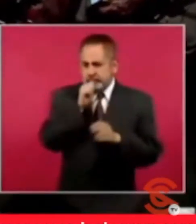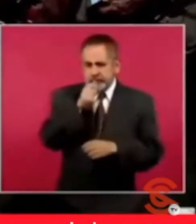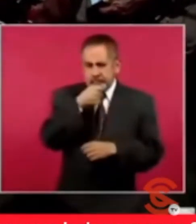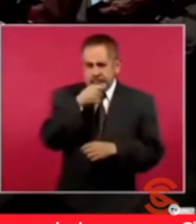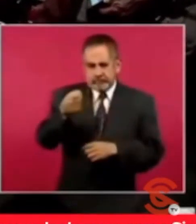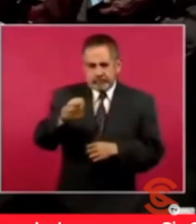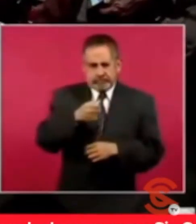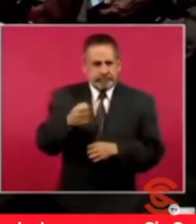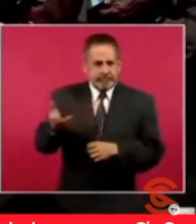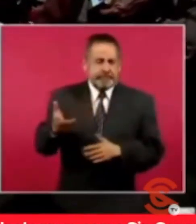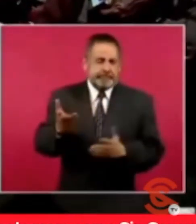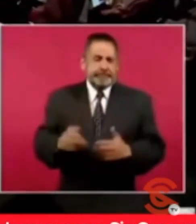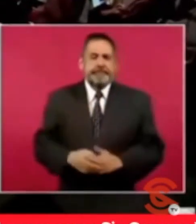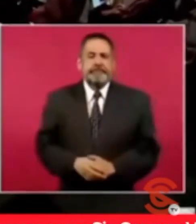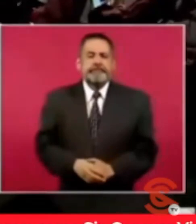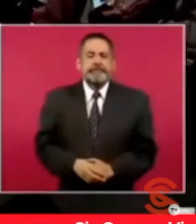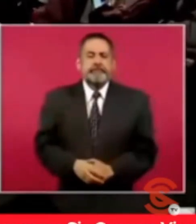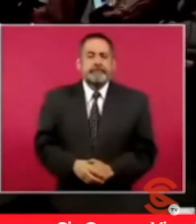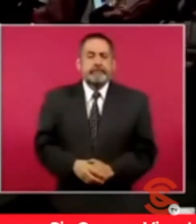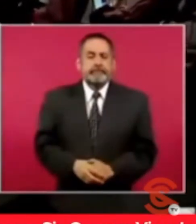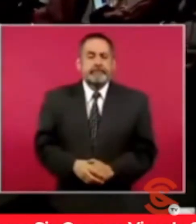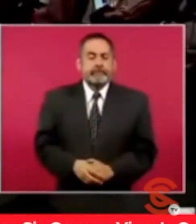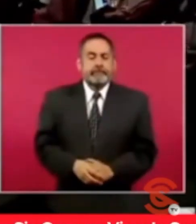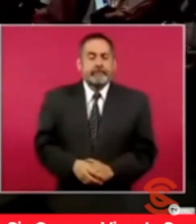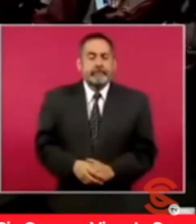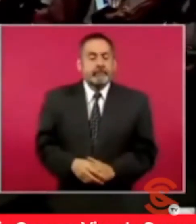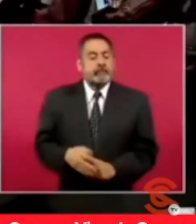Que le vamos a dar también la palabra.